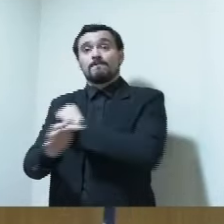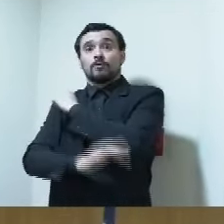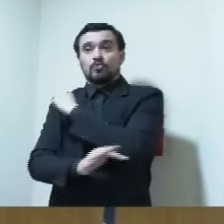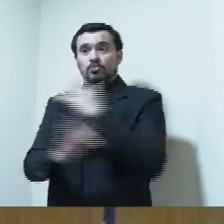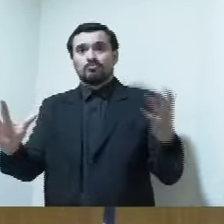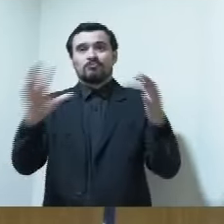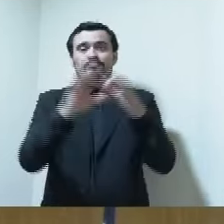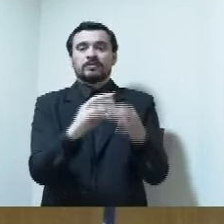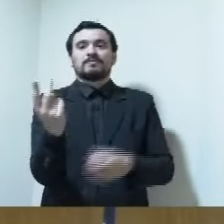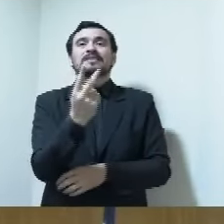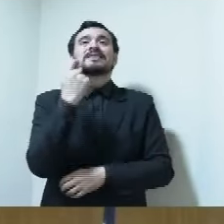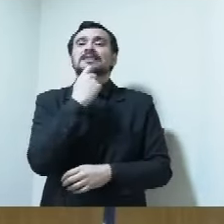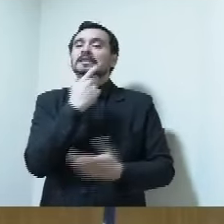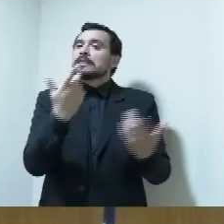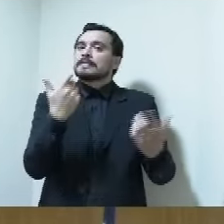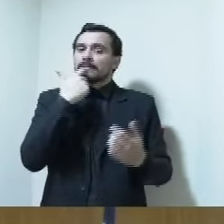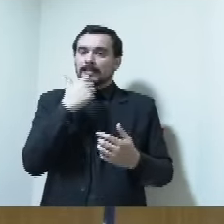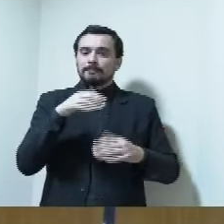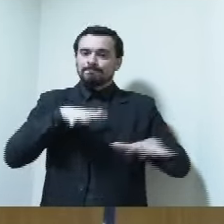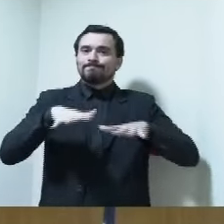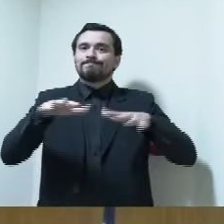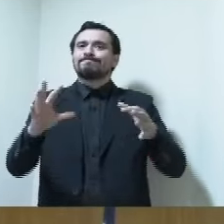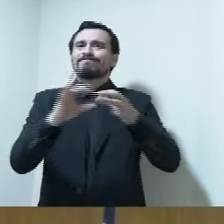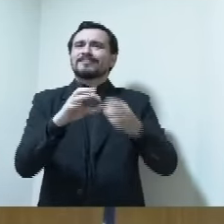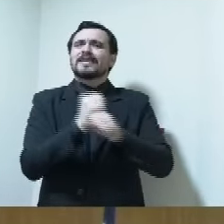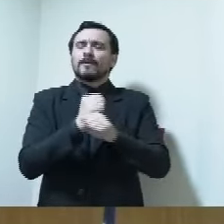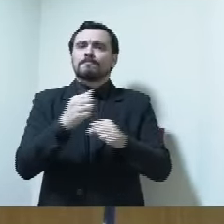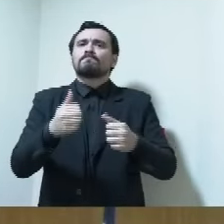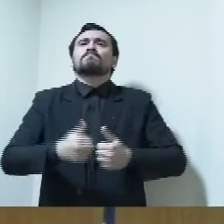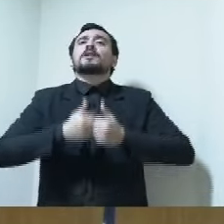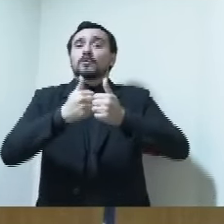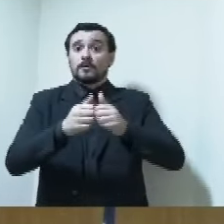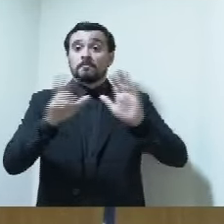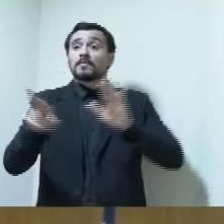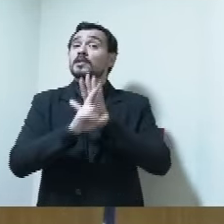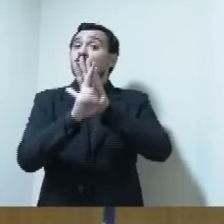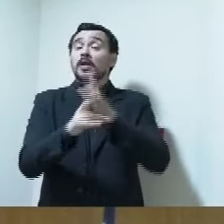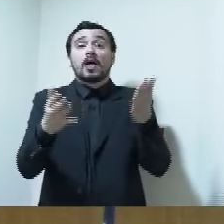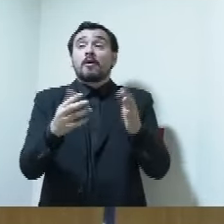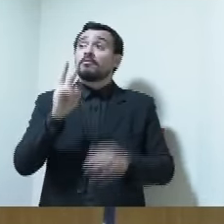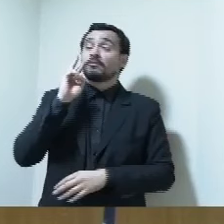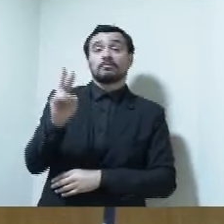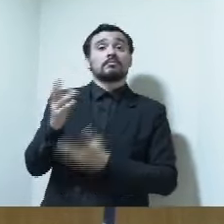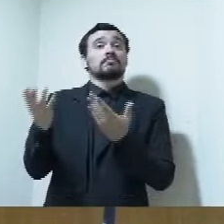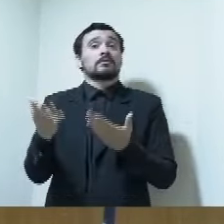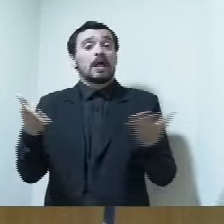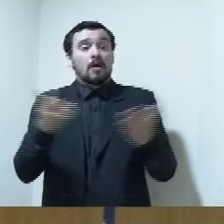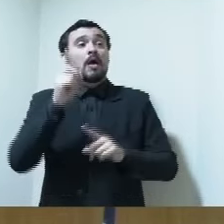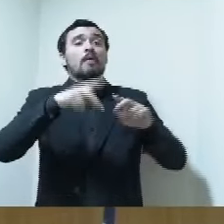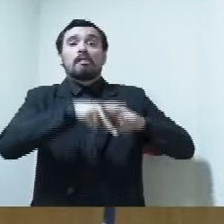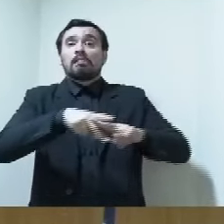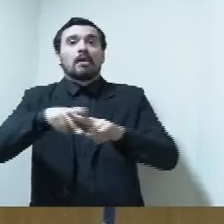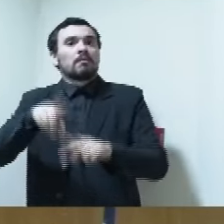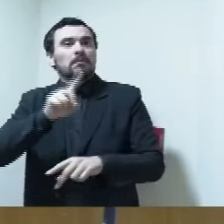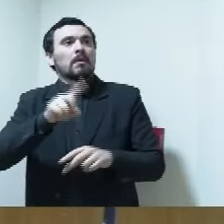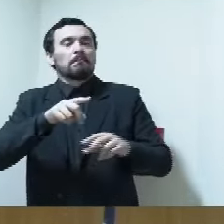que requerían una estructura más robusta para el cumplimiento de sus fines. Los resultados cantan. Superamos el estancamiento y nuestros